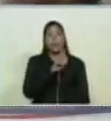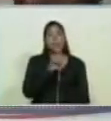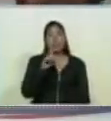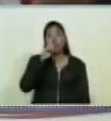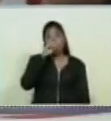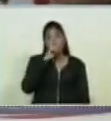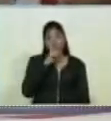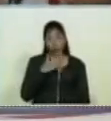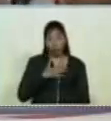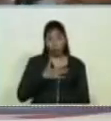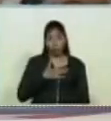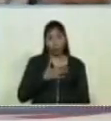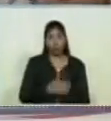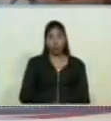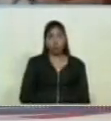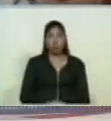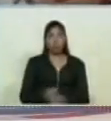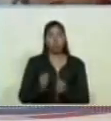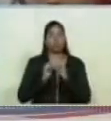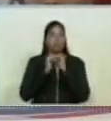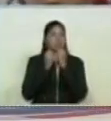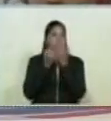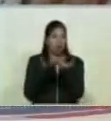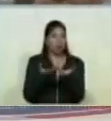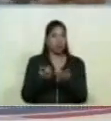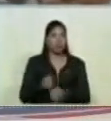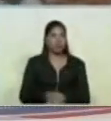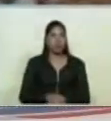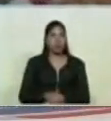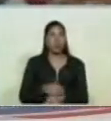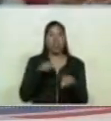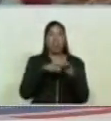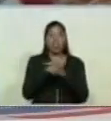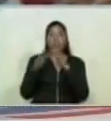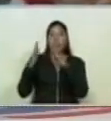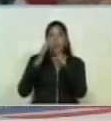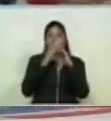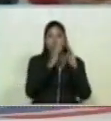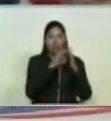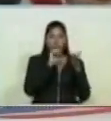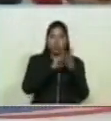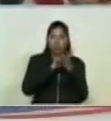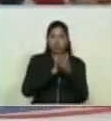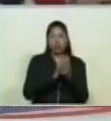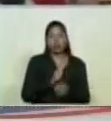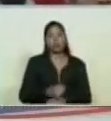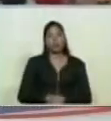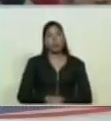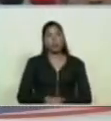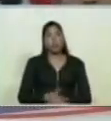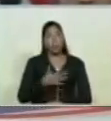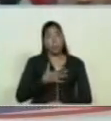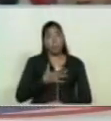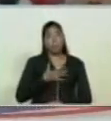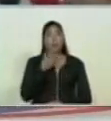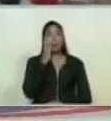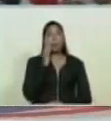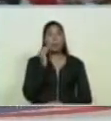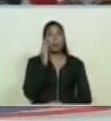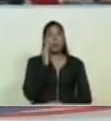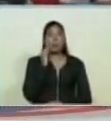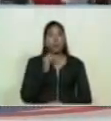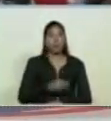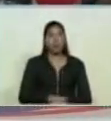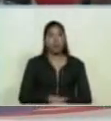años. Bueno, venimos a contarle lo del recorrido casa a casa en Somos Venezuela. Mi experiencia de